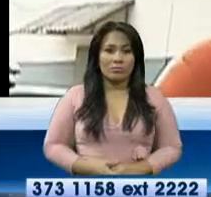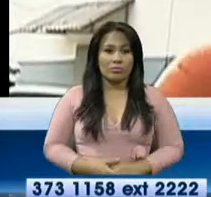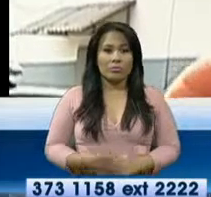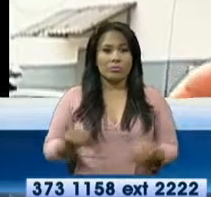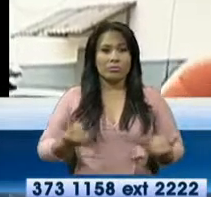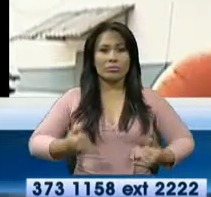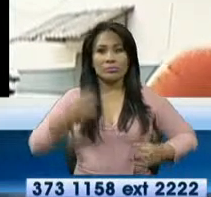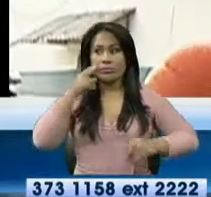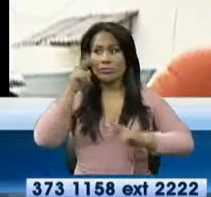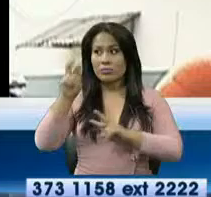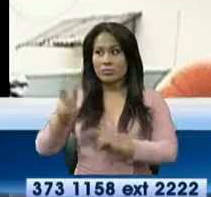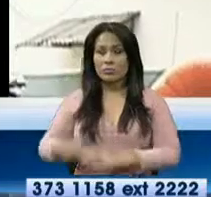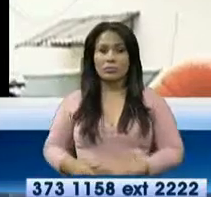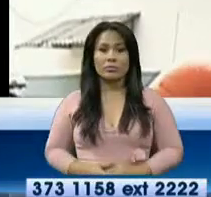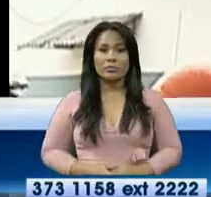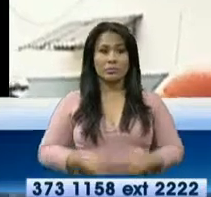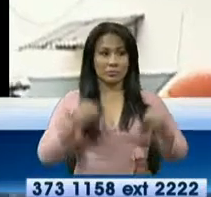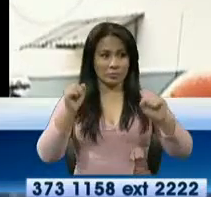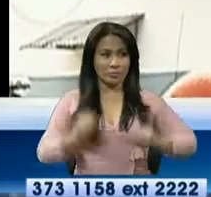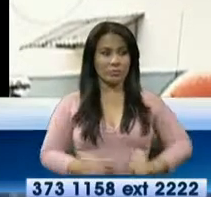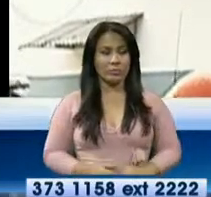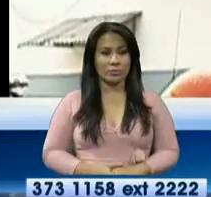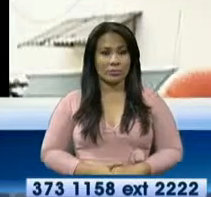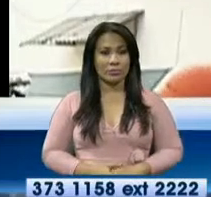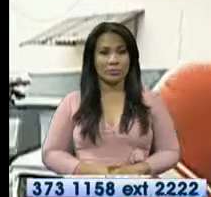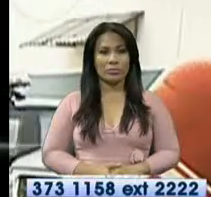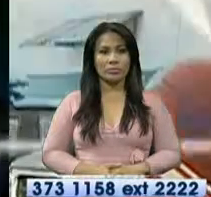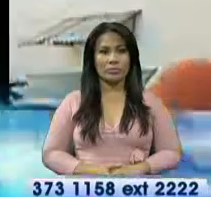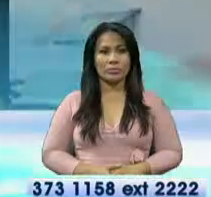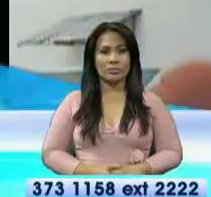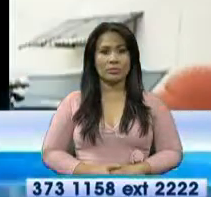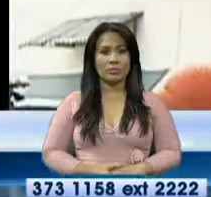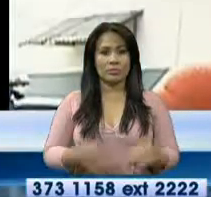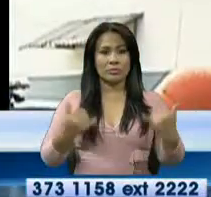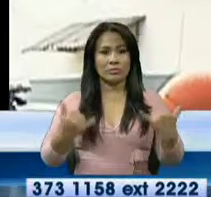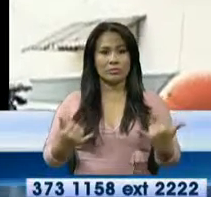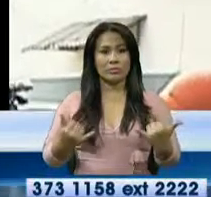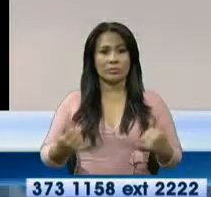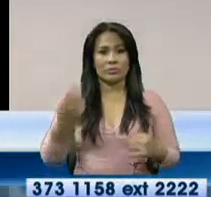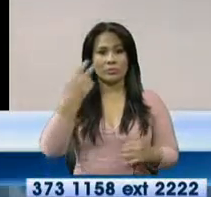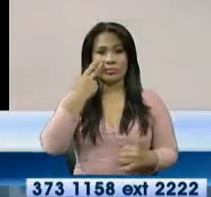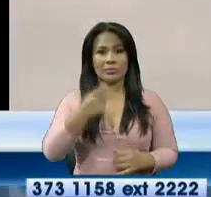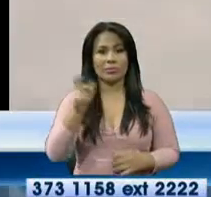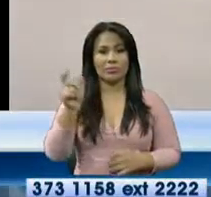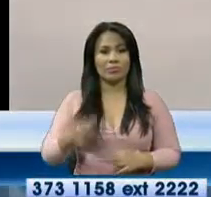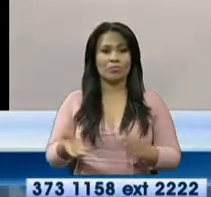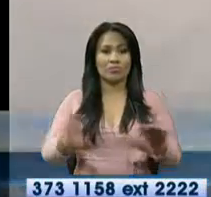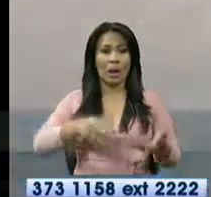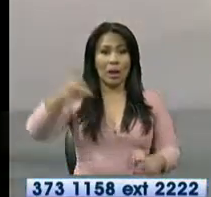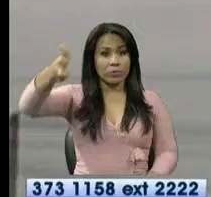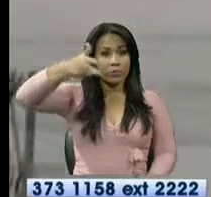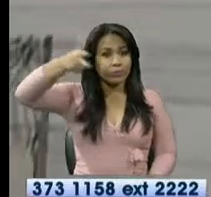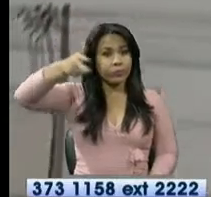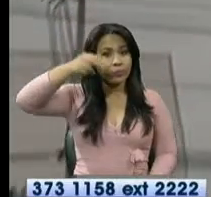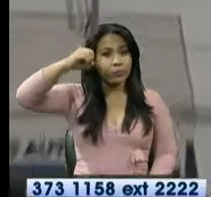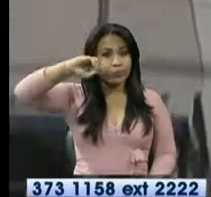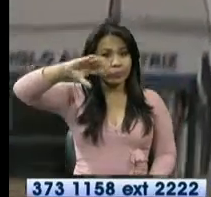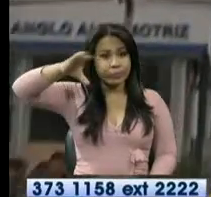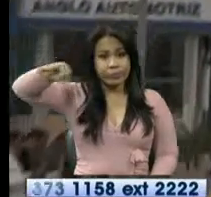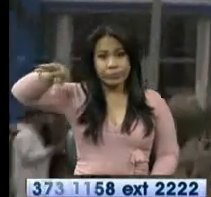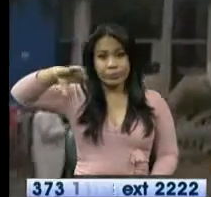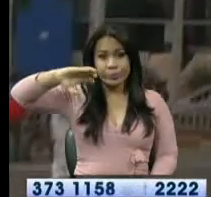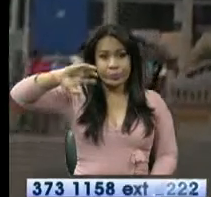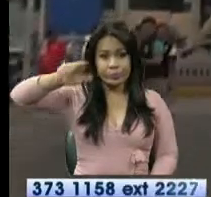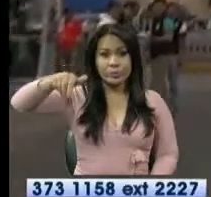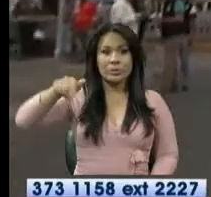investigaciones también, parece que también ha tenido antecedentes penales el occiso. Cámaras de videovigilancia instaladas en el sitio